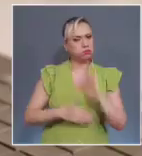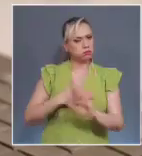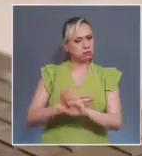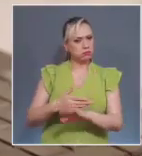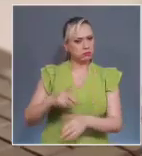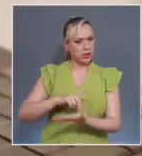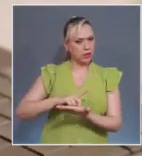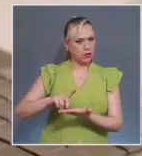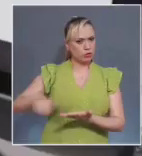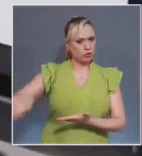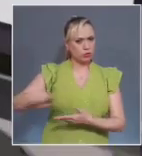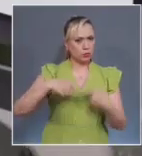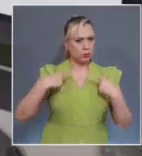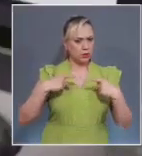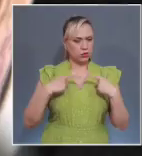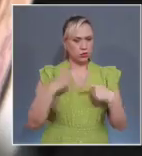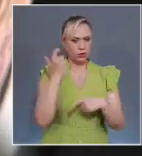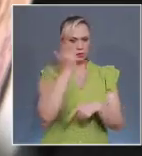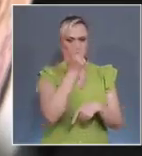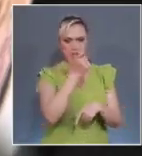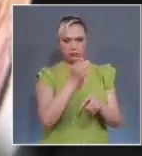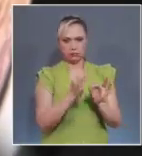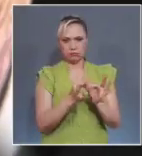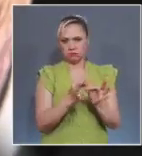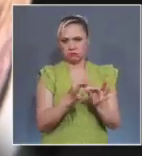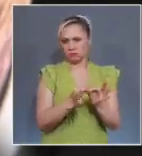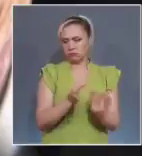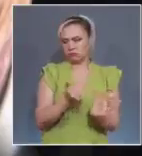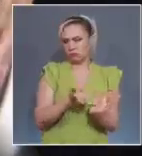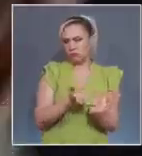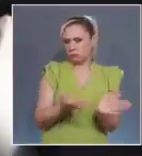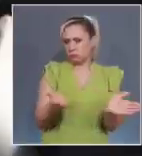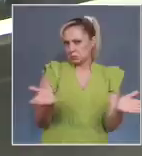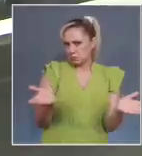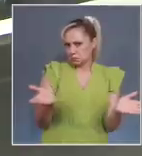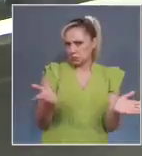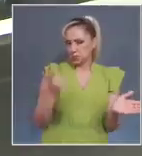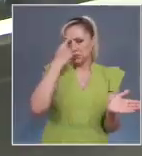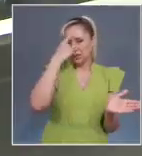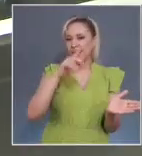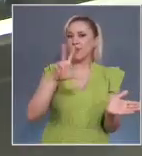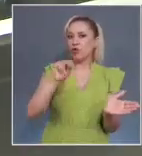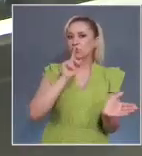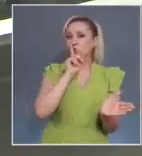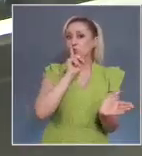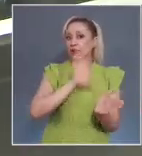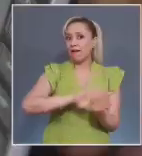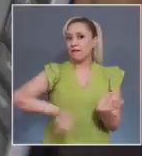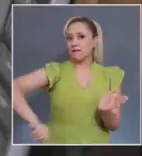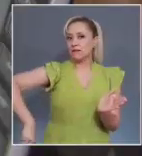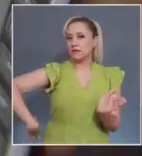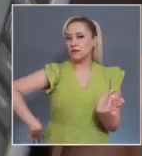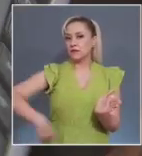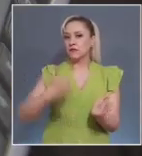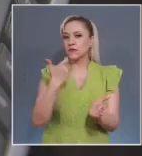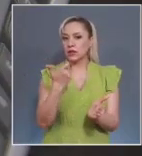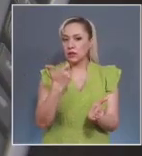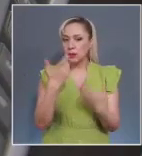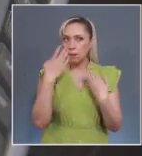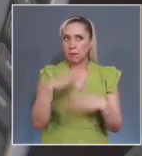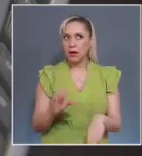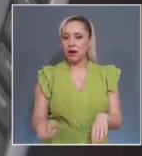destacó, fortalece el sistema tributario para combatir la evasión fiscal, el financiamiento del terrorismo y el lavado de